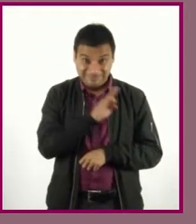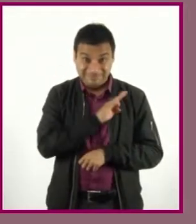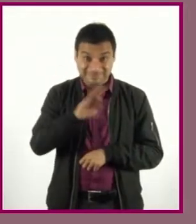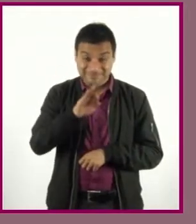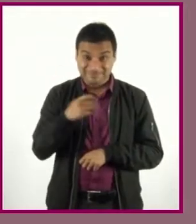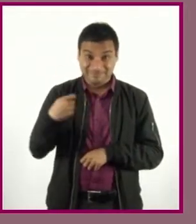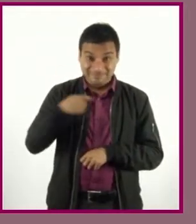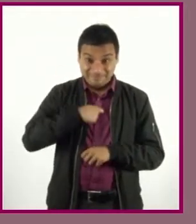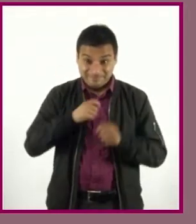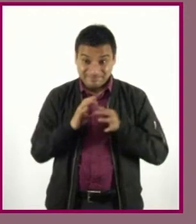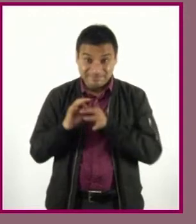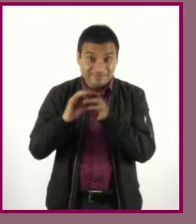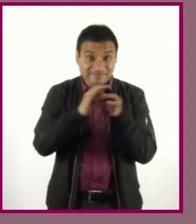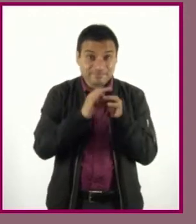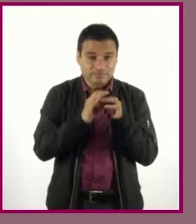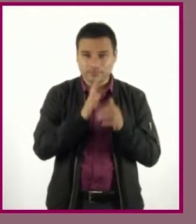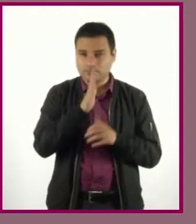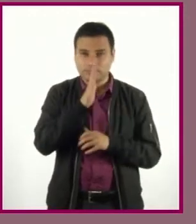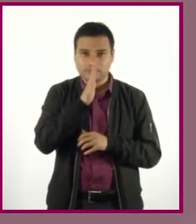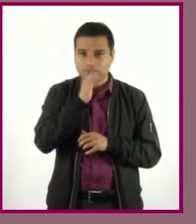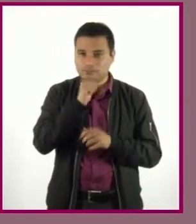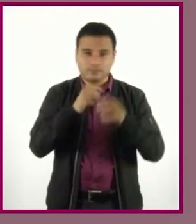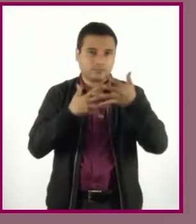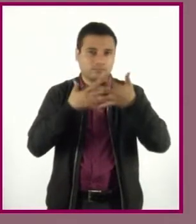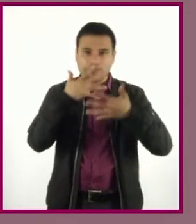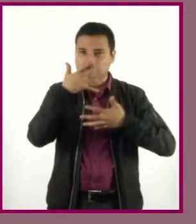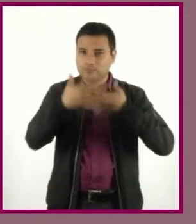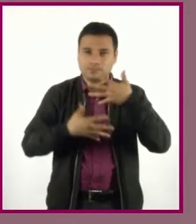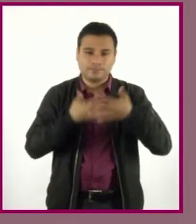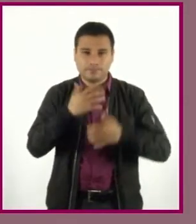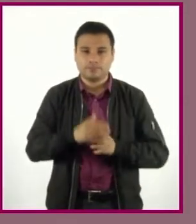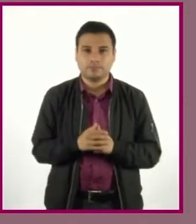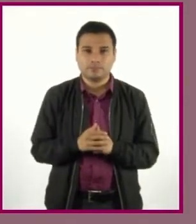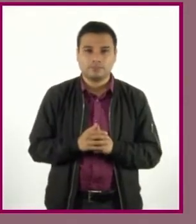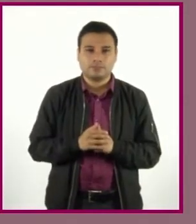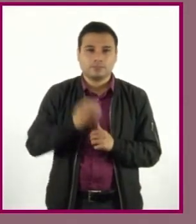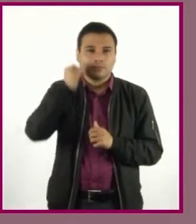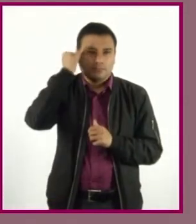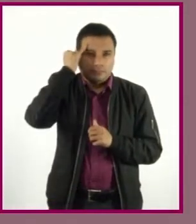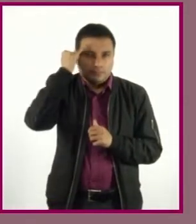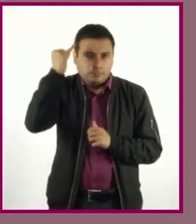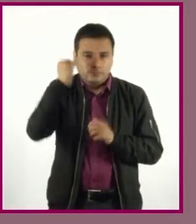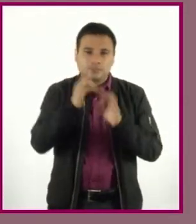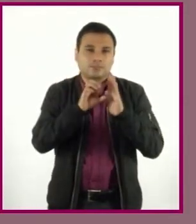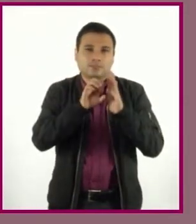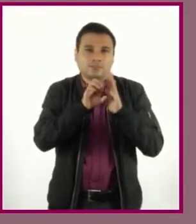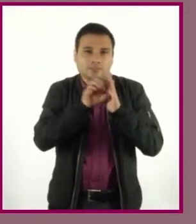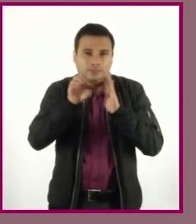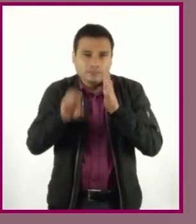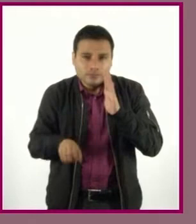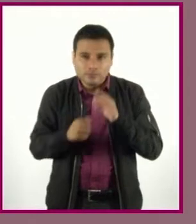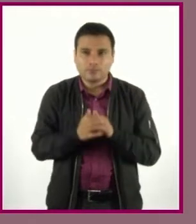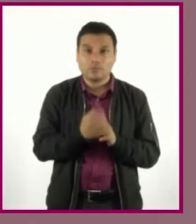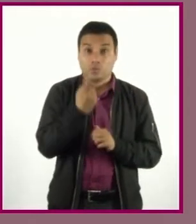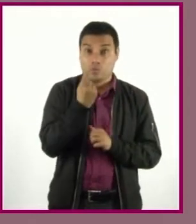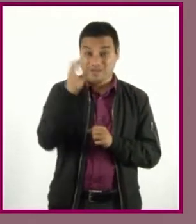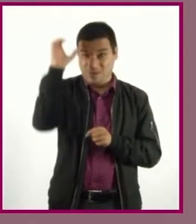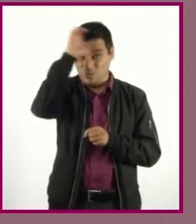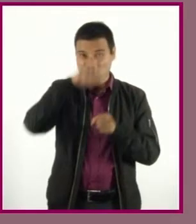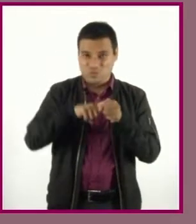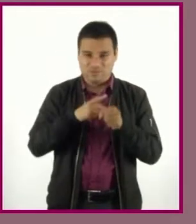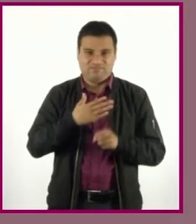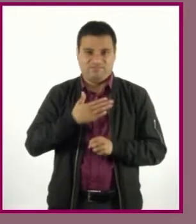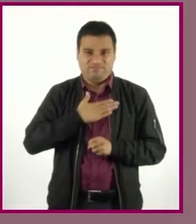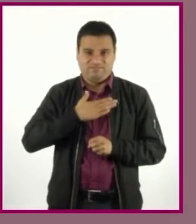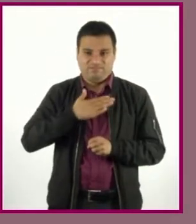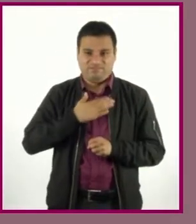nacional común y contribuye a la inestabilidad. Imagino que tanto la imposición de una cultura sobre otras en un